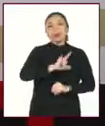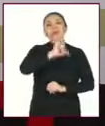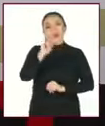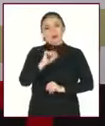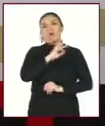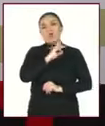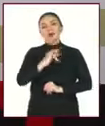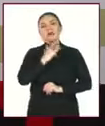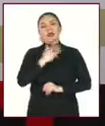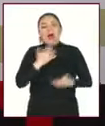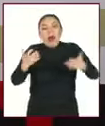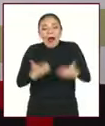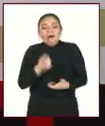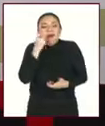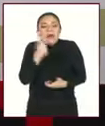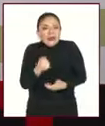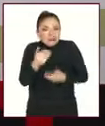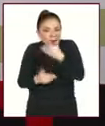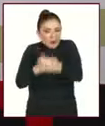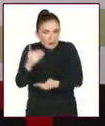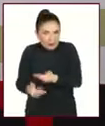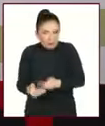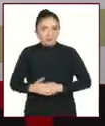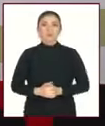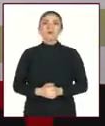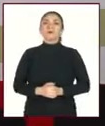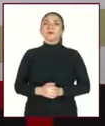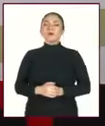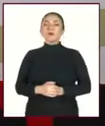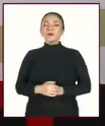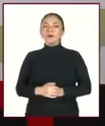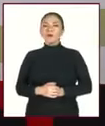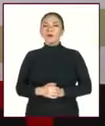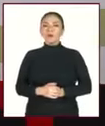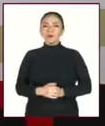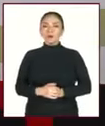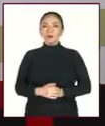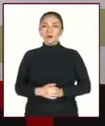tomar diferentes acciones. La que sigue, por favor.